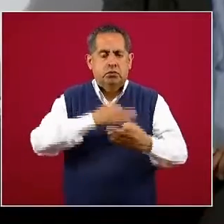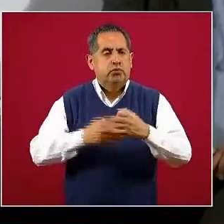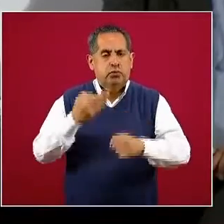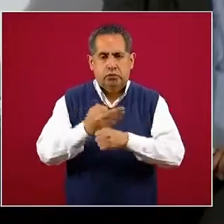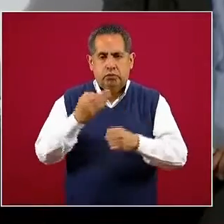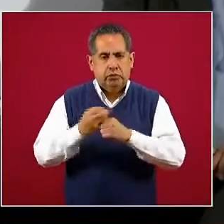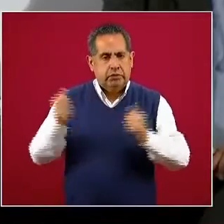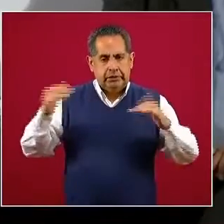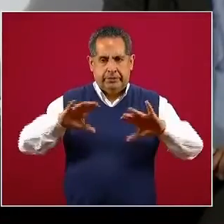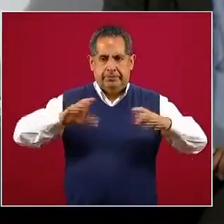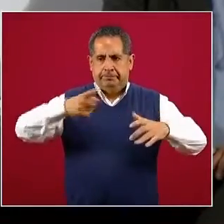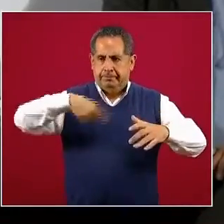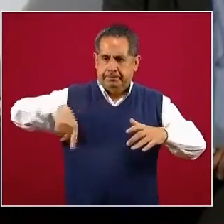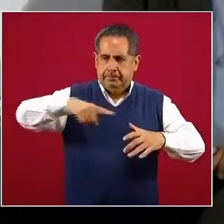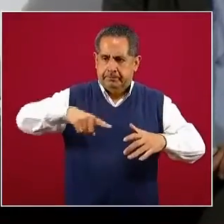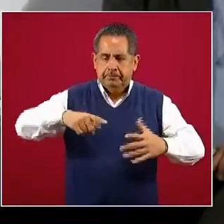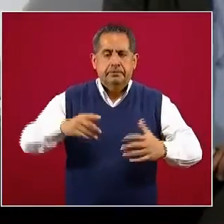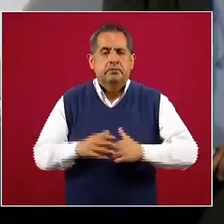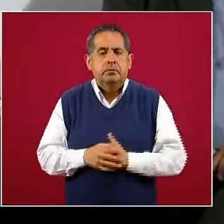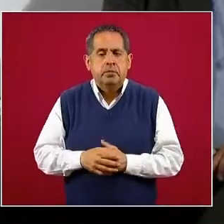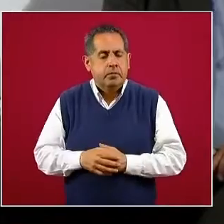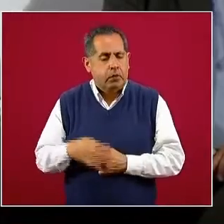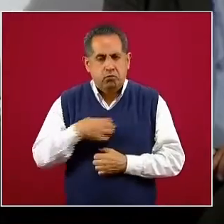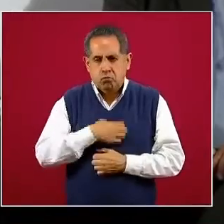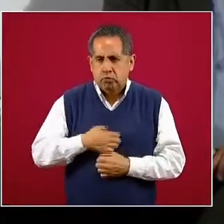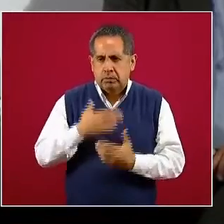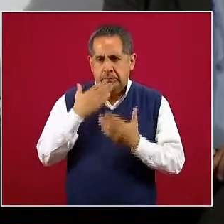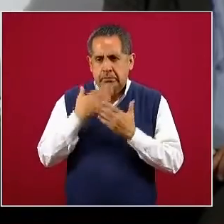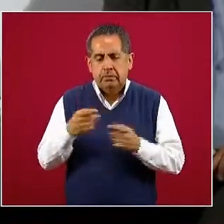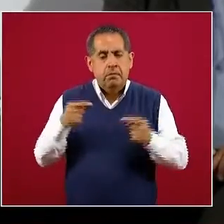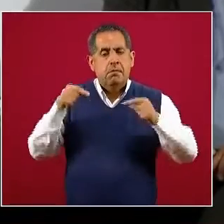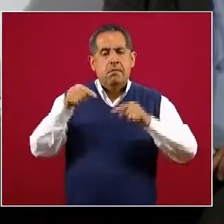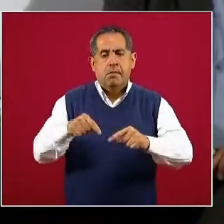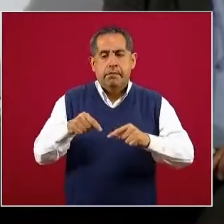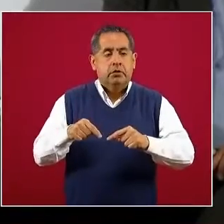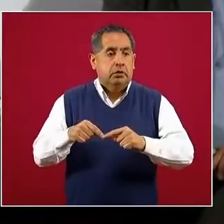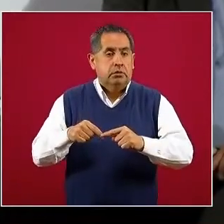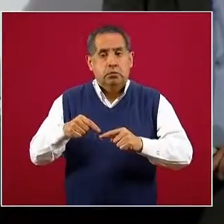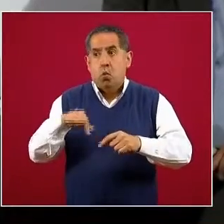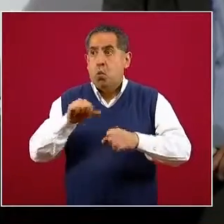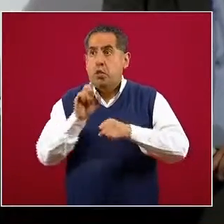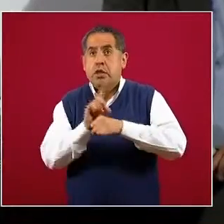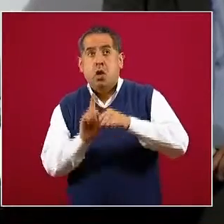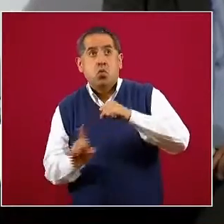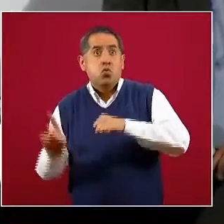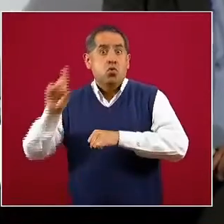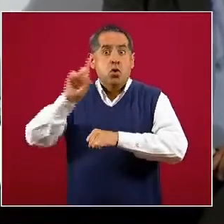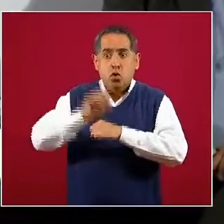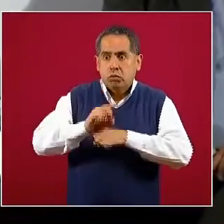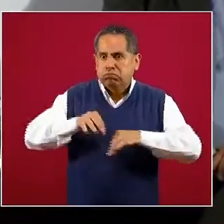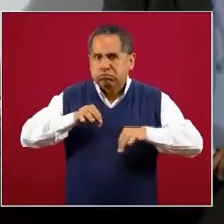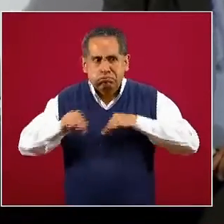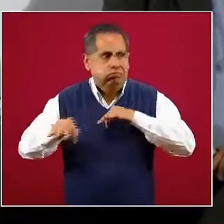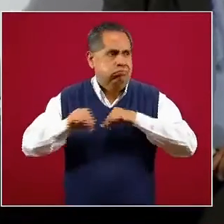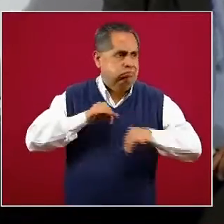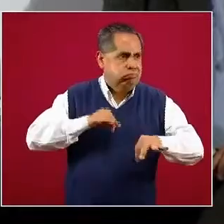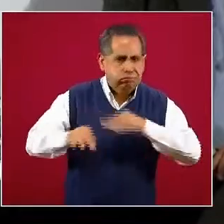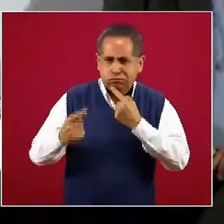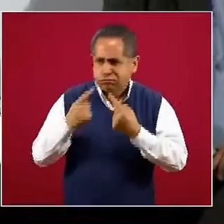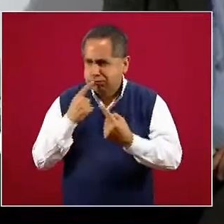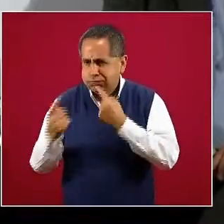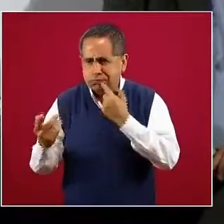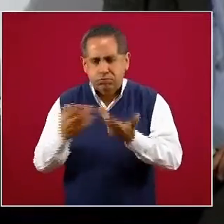Muy buenas noches. Son las 19:02. Estamos en el Palacio,